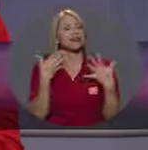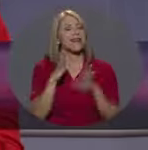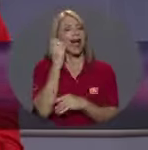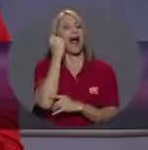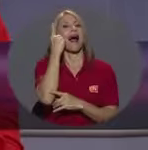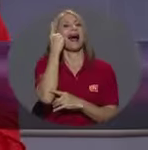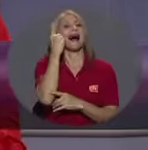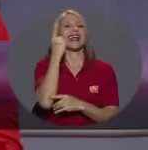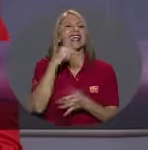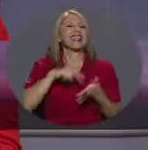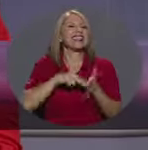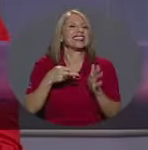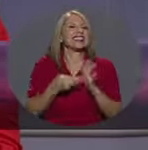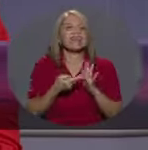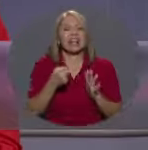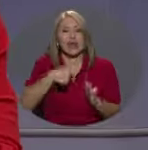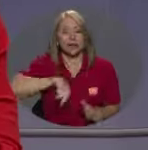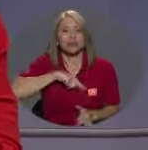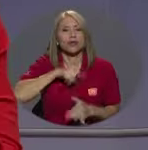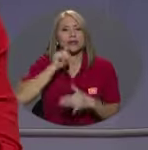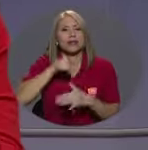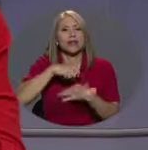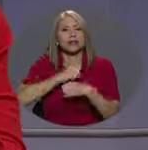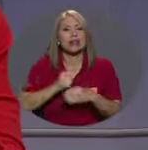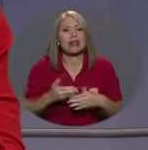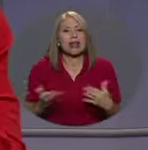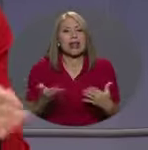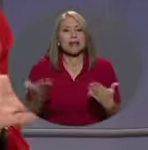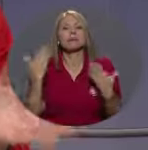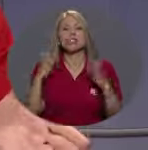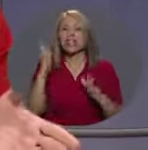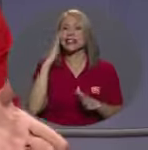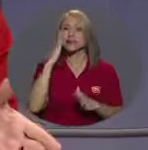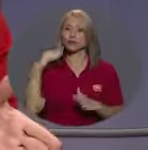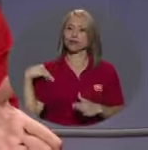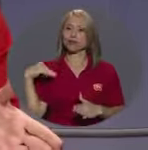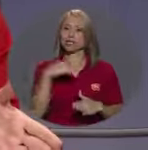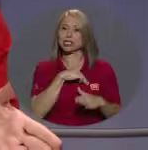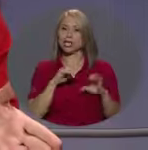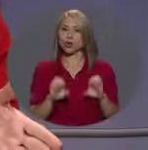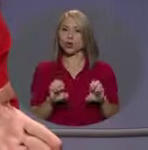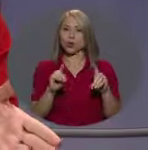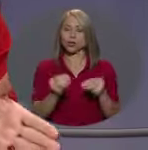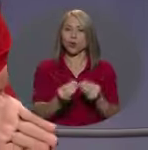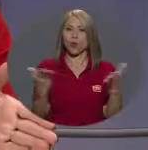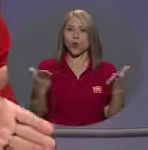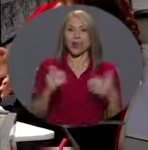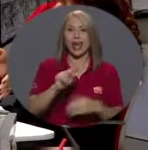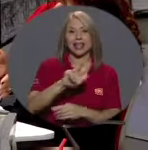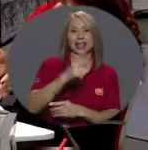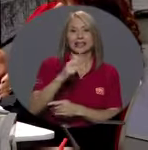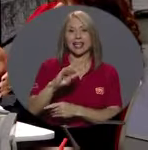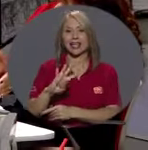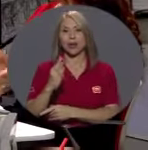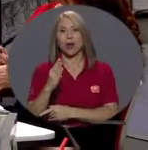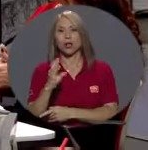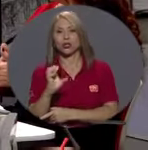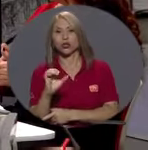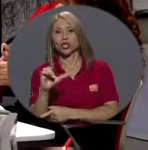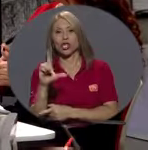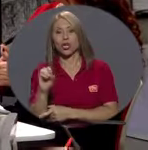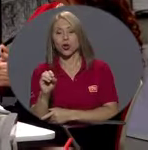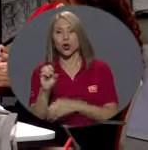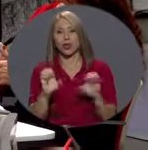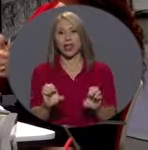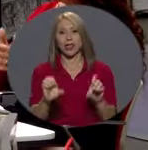mayor claridad de lo que nos toca hacer, por decirlo de alguna forma. Entonces, ya sabemos que el Ministerio de Educación Pública, en su tercer y cuarto ciclo de